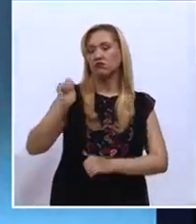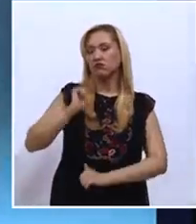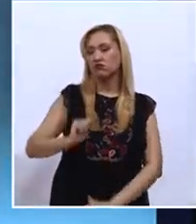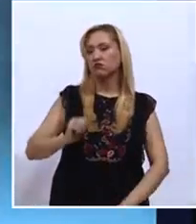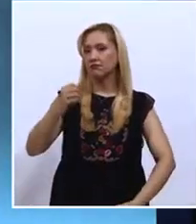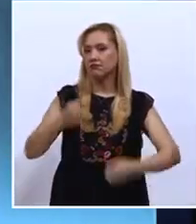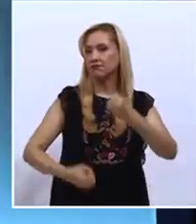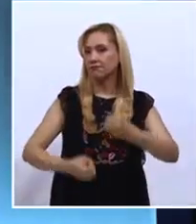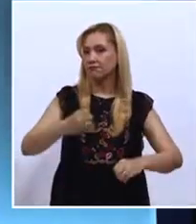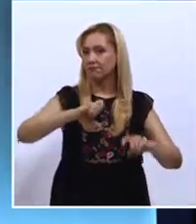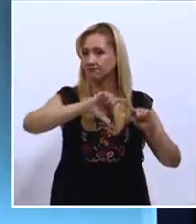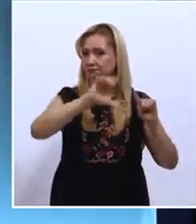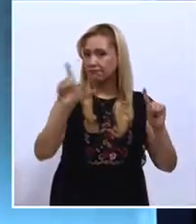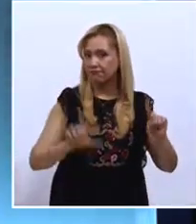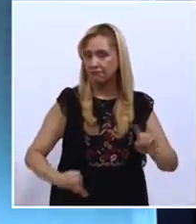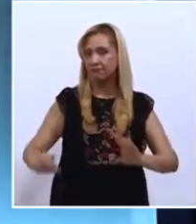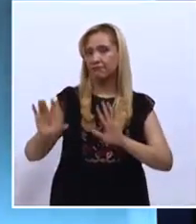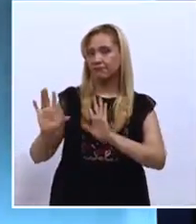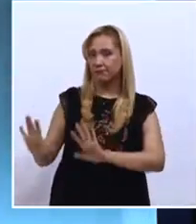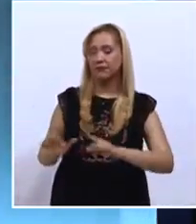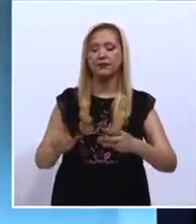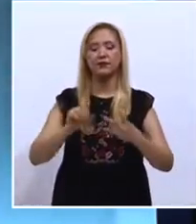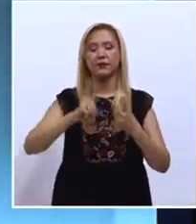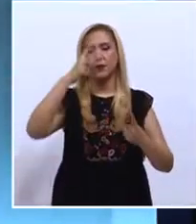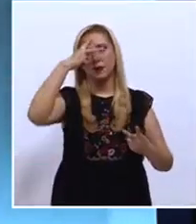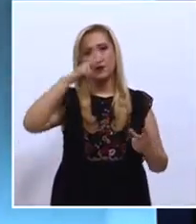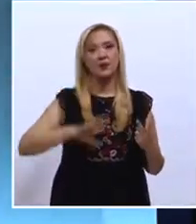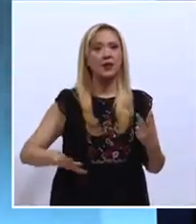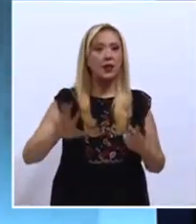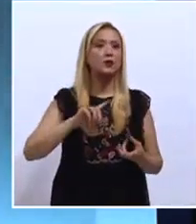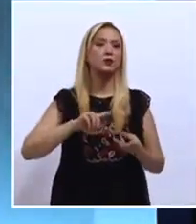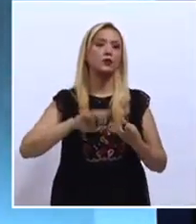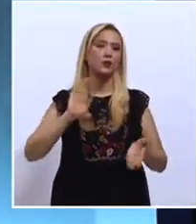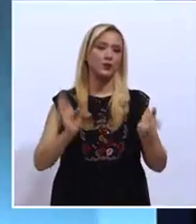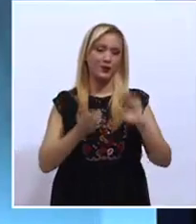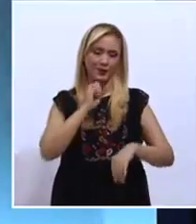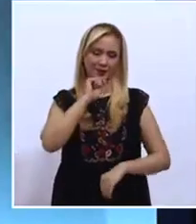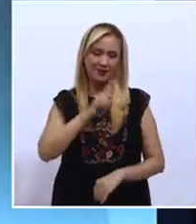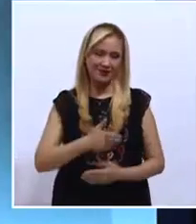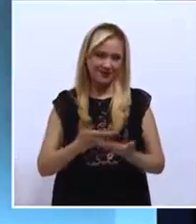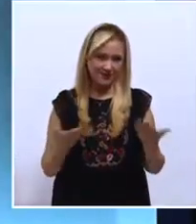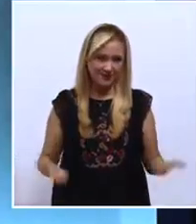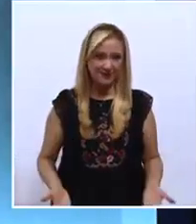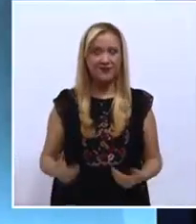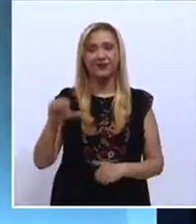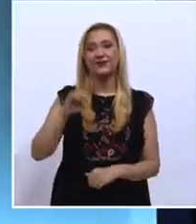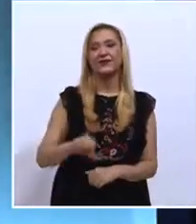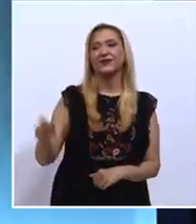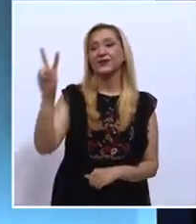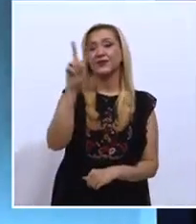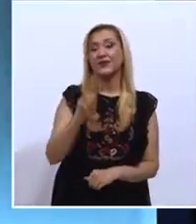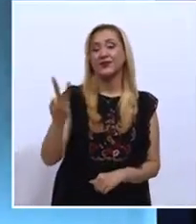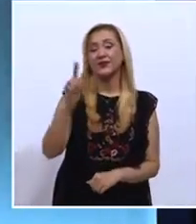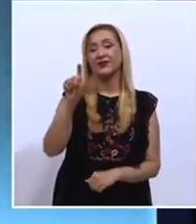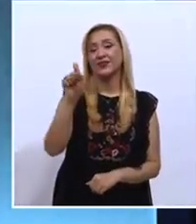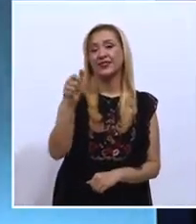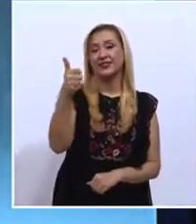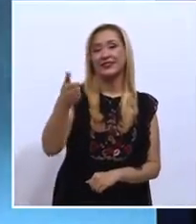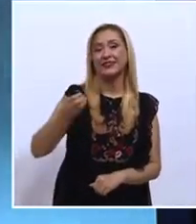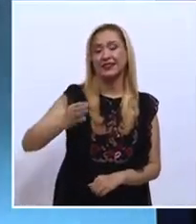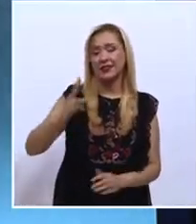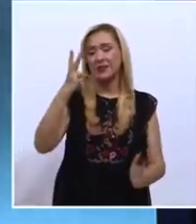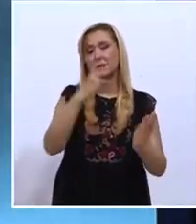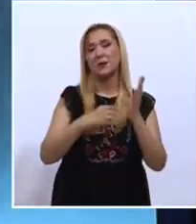la información más relevante de lo que ha ocurrido en el Poder Judicial de la Federación. Hoy es viernes 26 de mayo